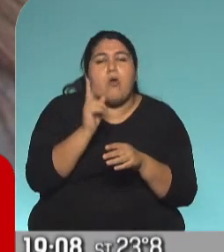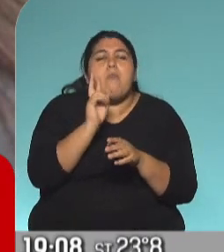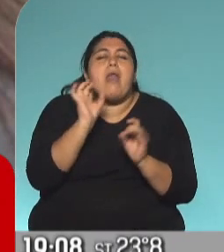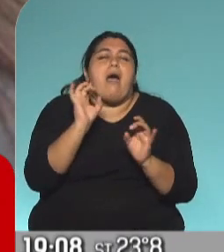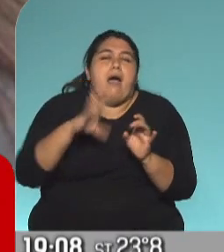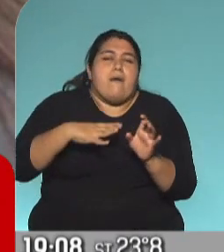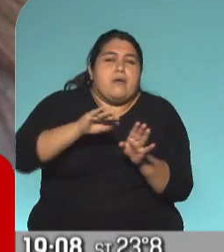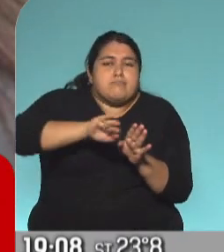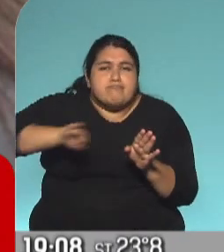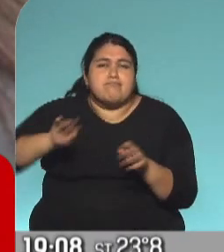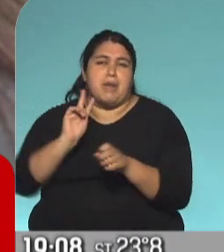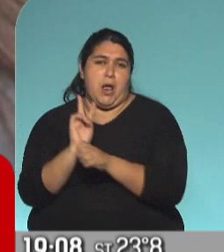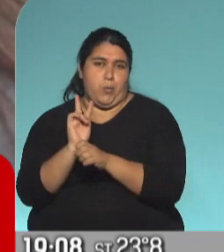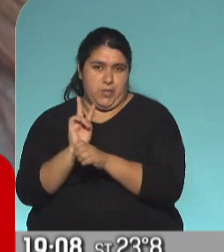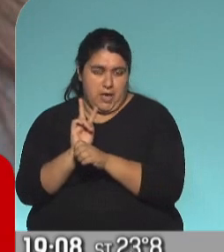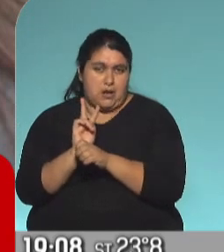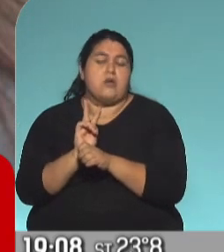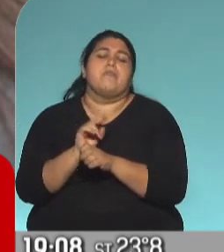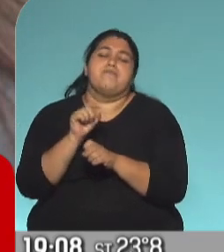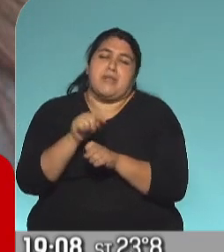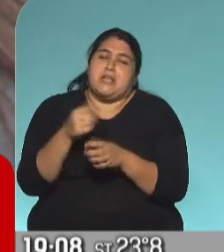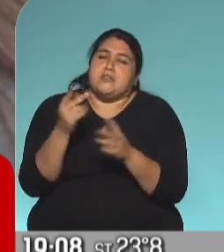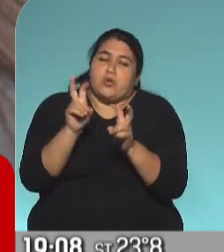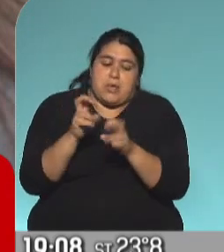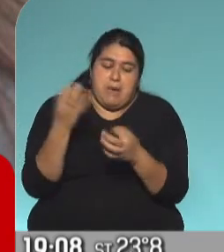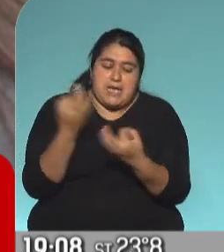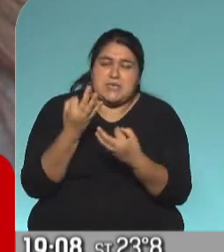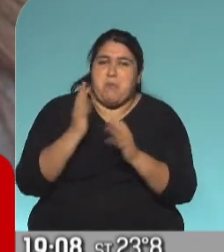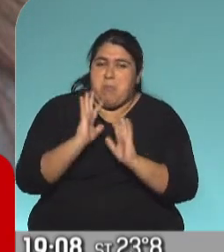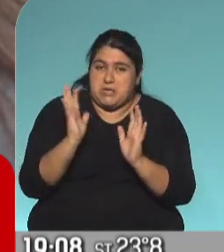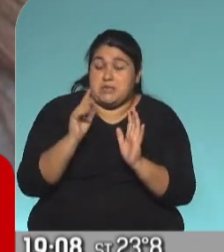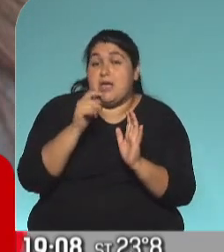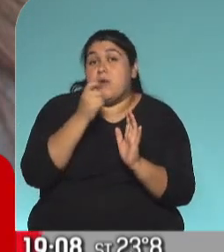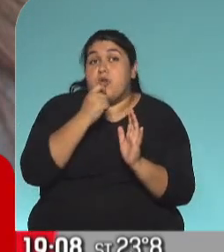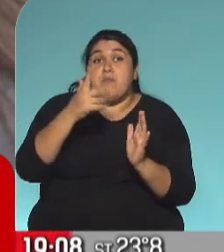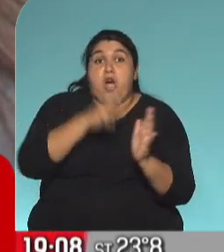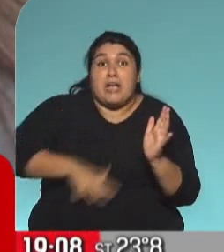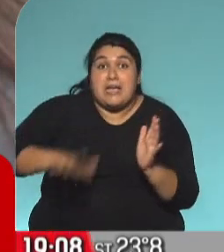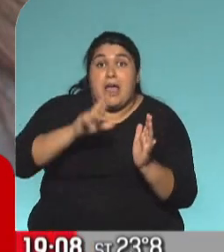cuidarlo. Y este parece haber sido un caso cuando la comunidad de Rojas empieza a hablar,